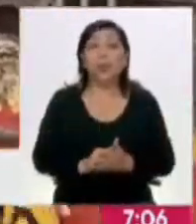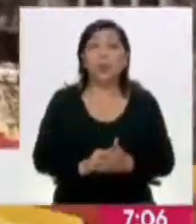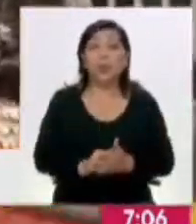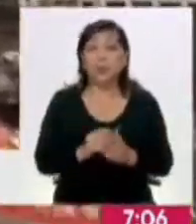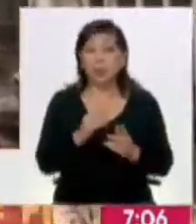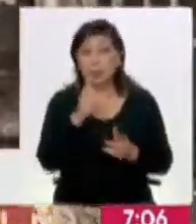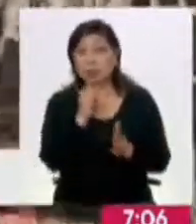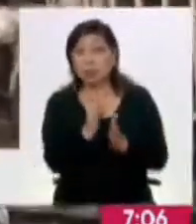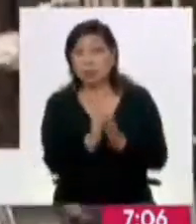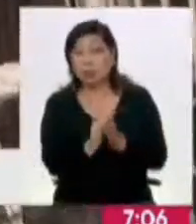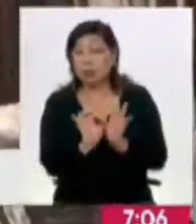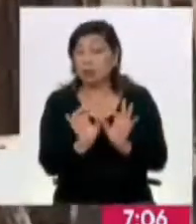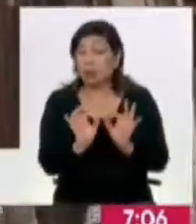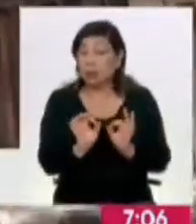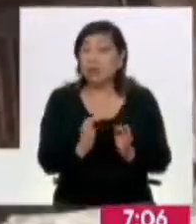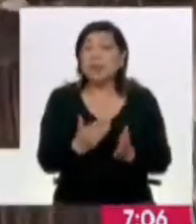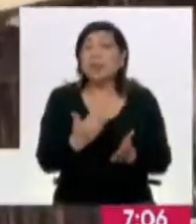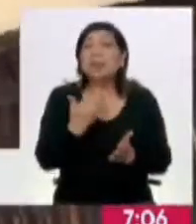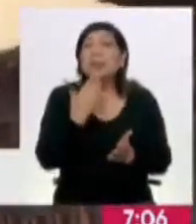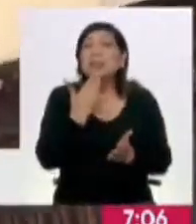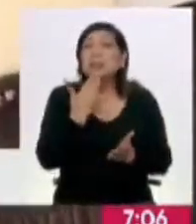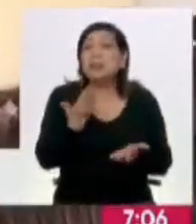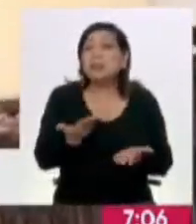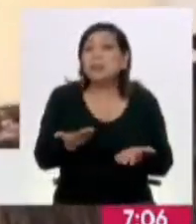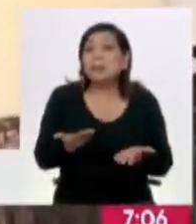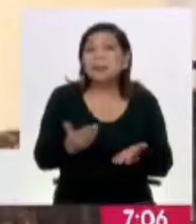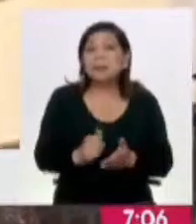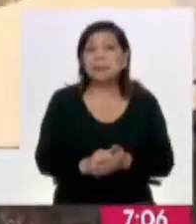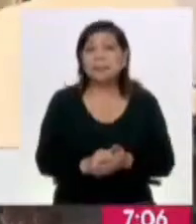estas imágenes podrían realmente